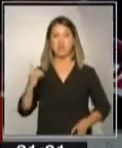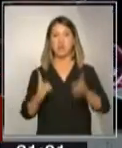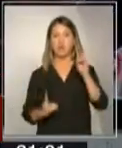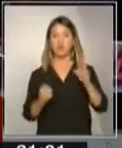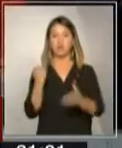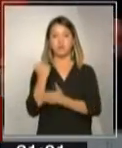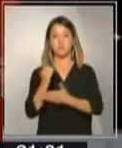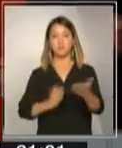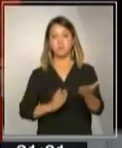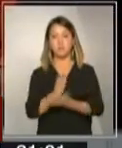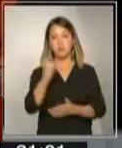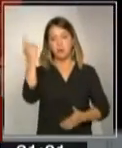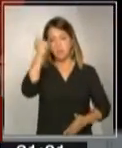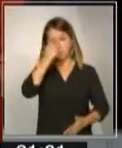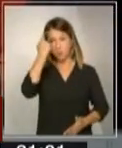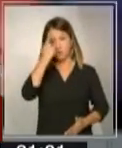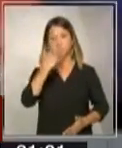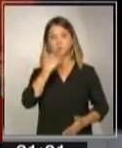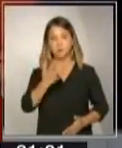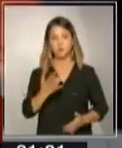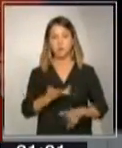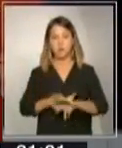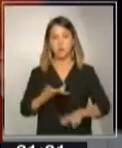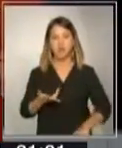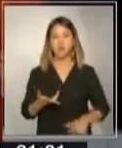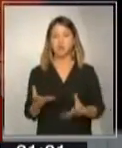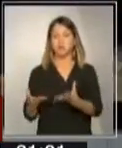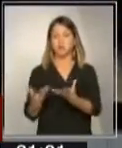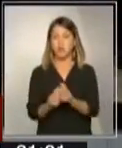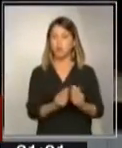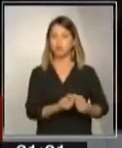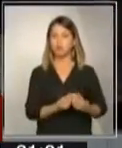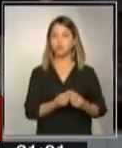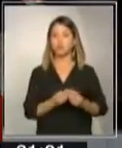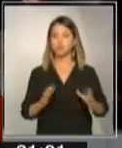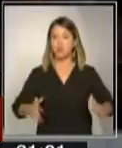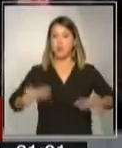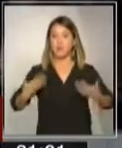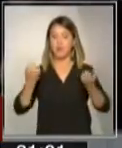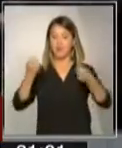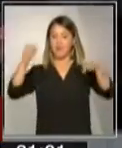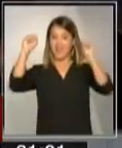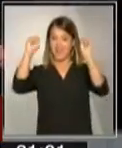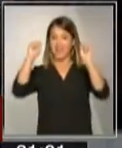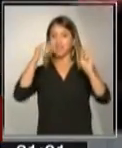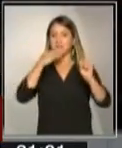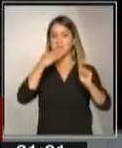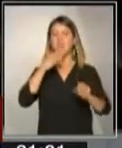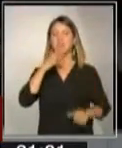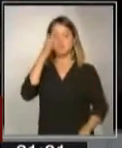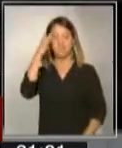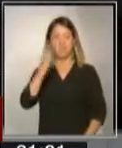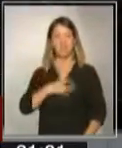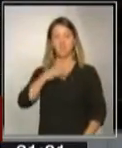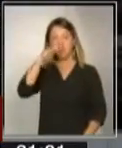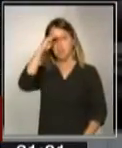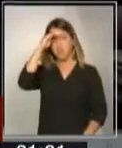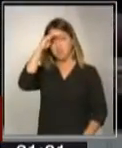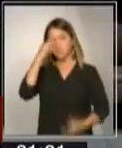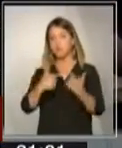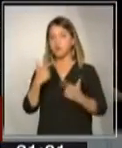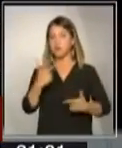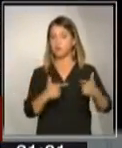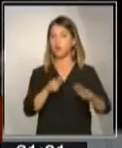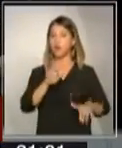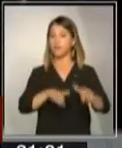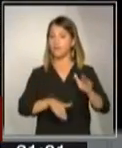también a preocuparse en que se genere un excesivo ánimo triunfalista y de confianza, que en política muchas veces puede